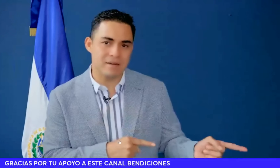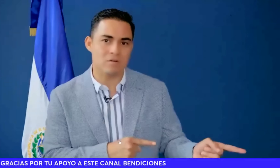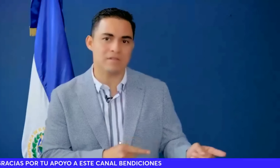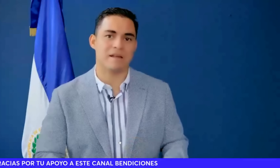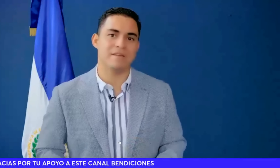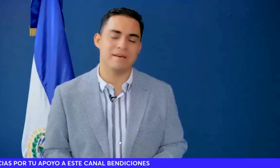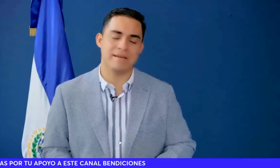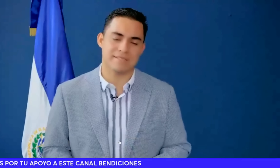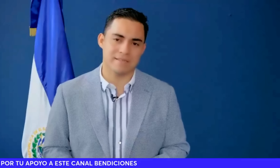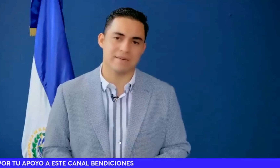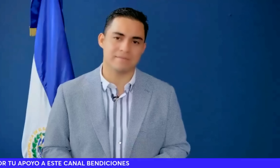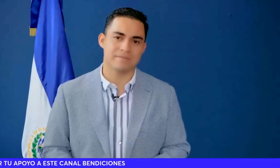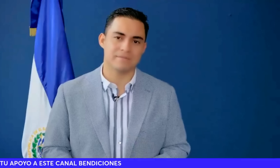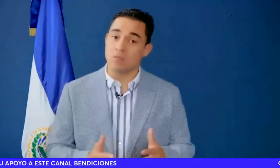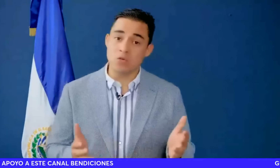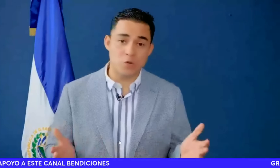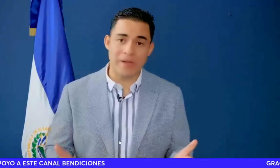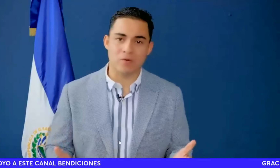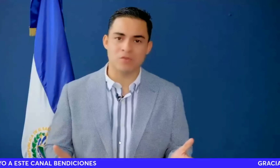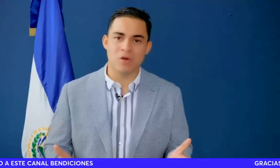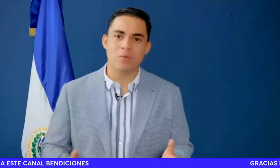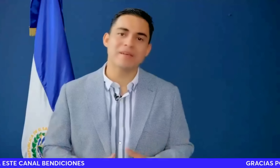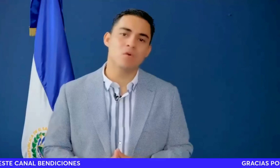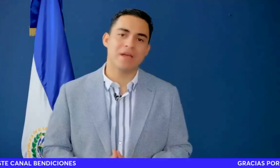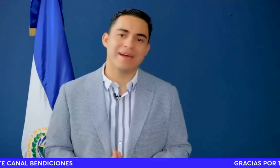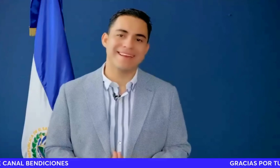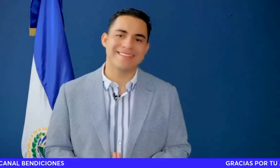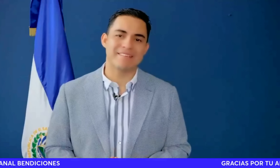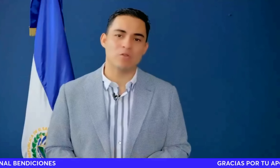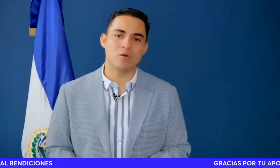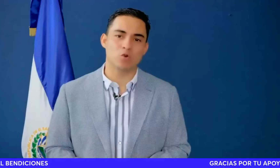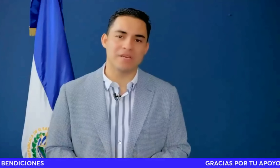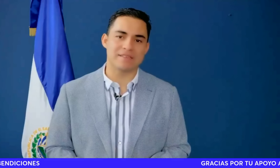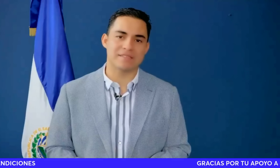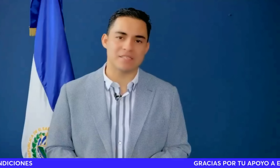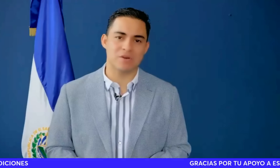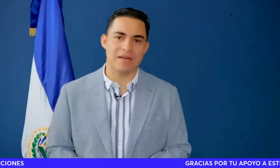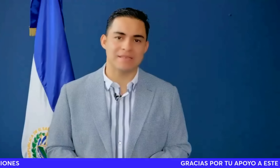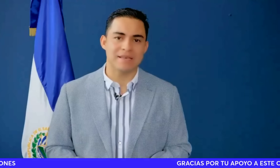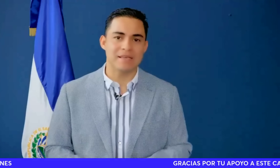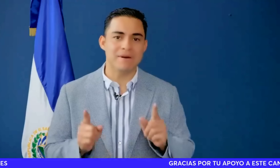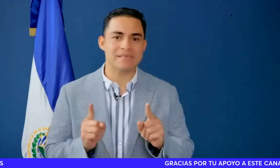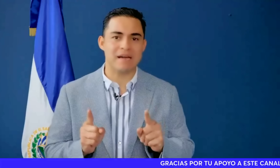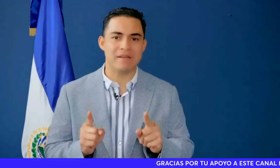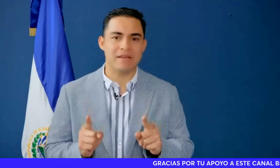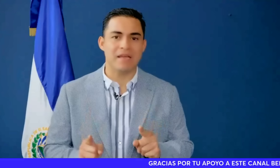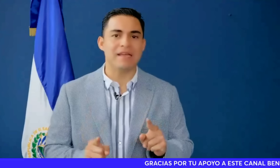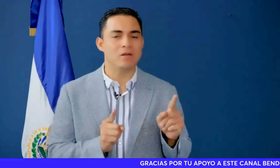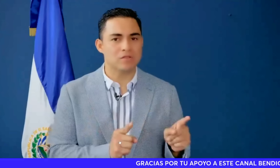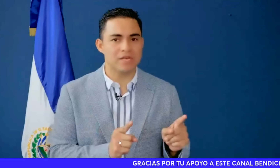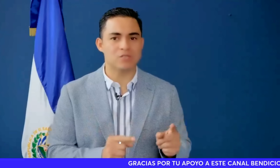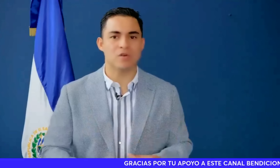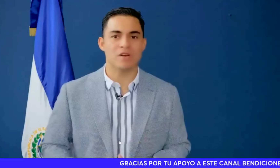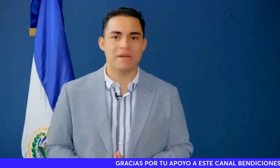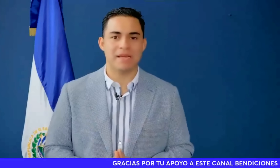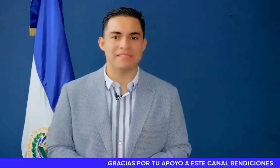atentan contra la vida etcétera mucho menos pueden bloquear el trabajo de idades nacionales y más grave en